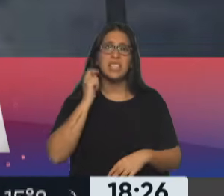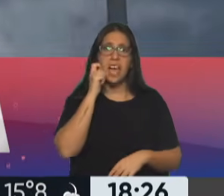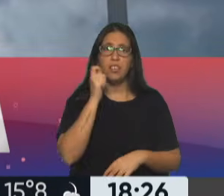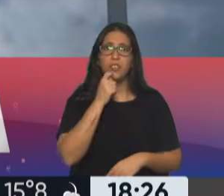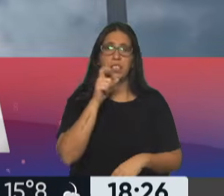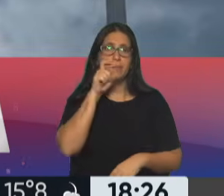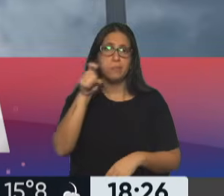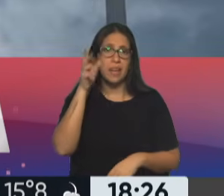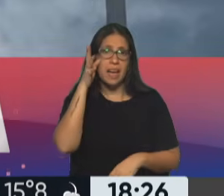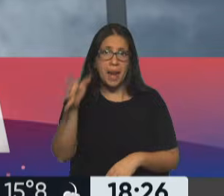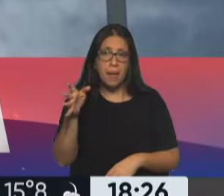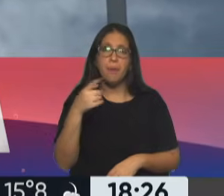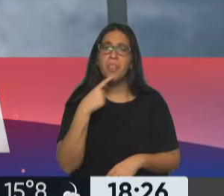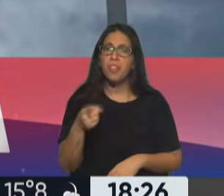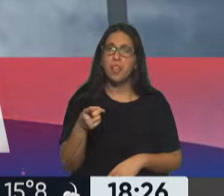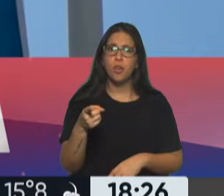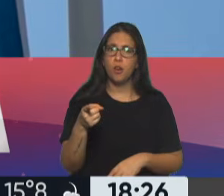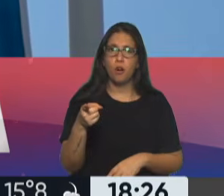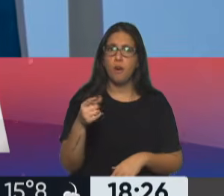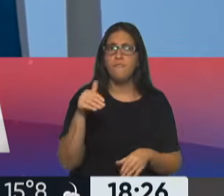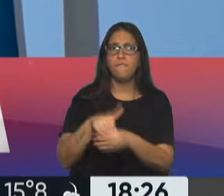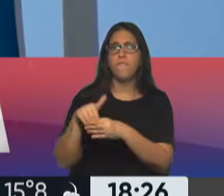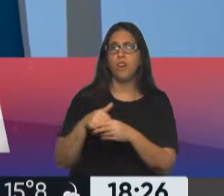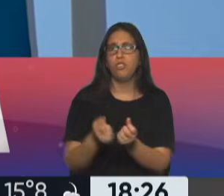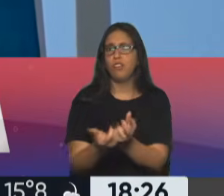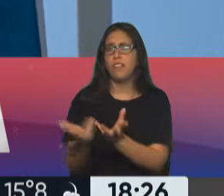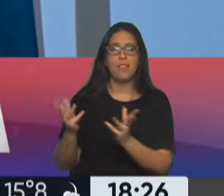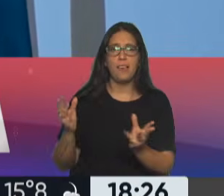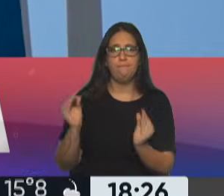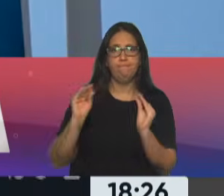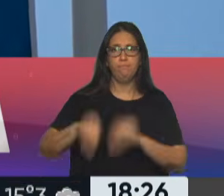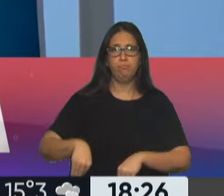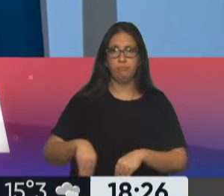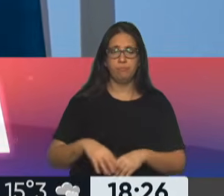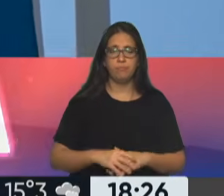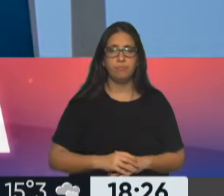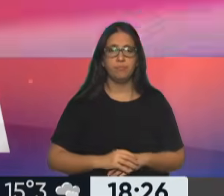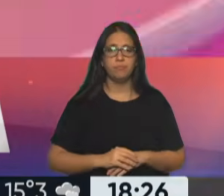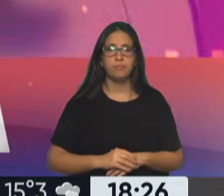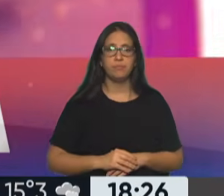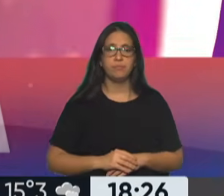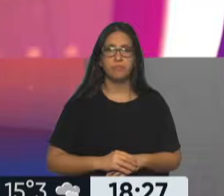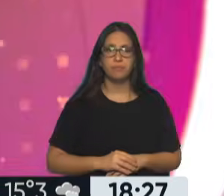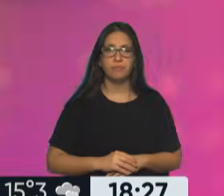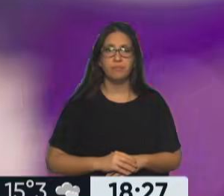graves. Admitió que no contaba con los votos suficientes para prosperar en el Parlamento.